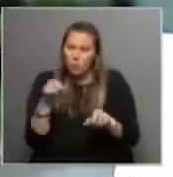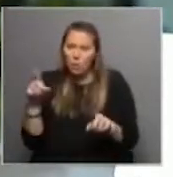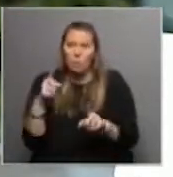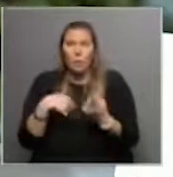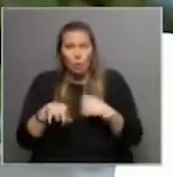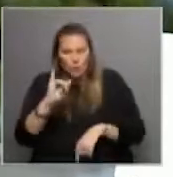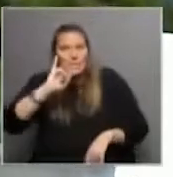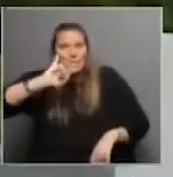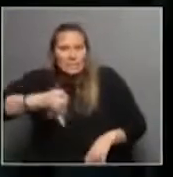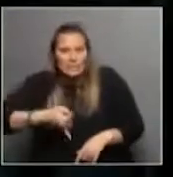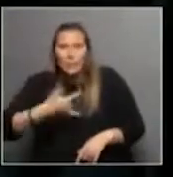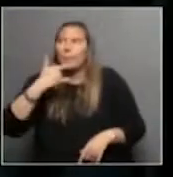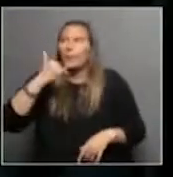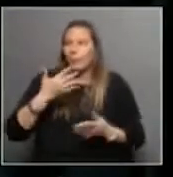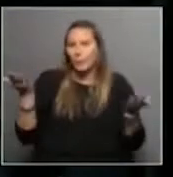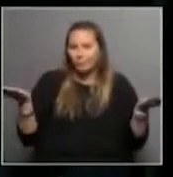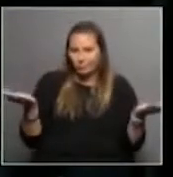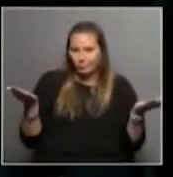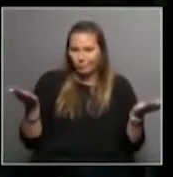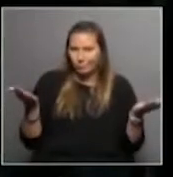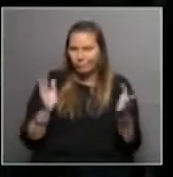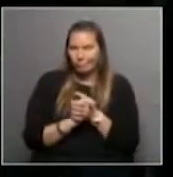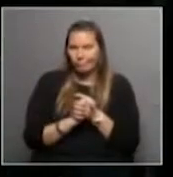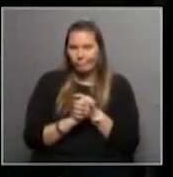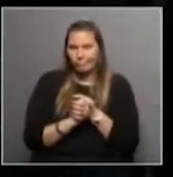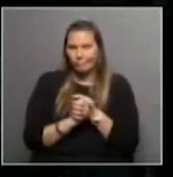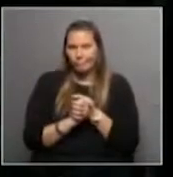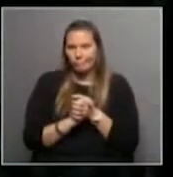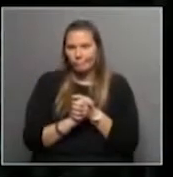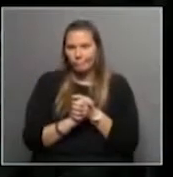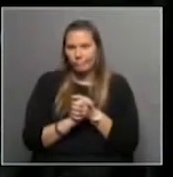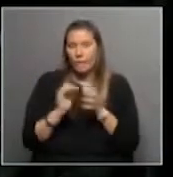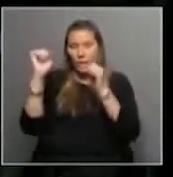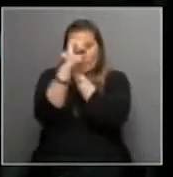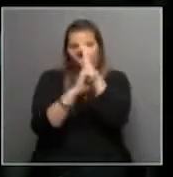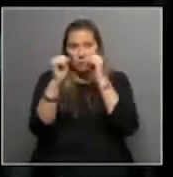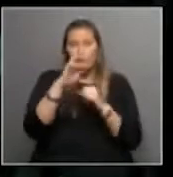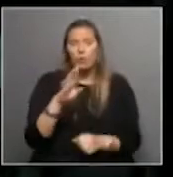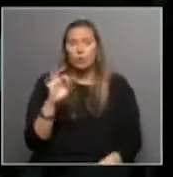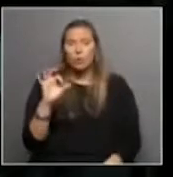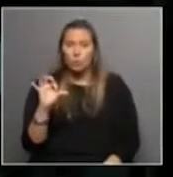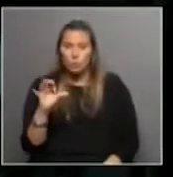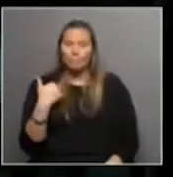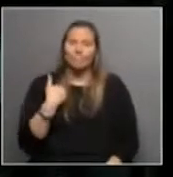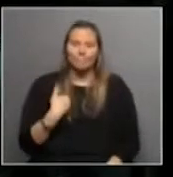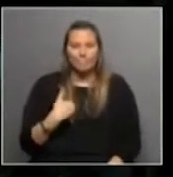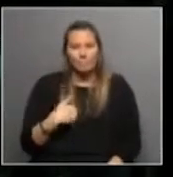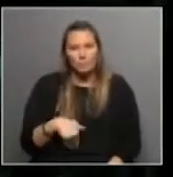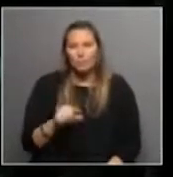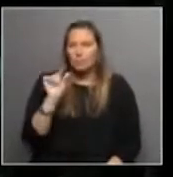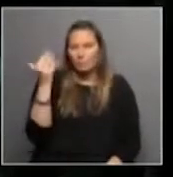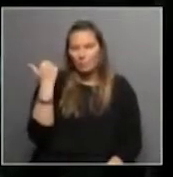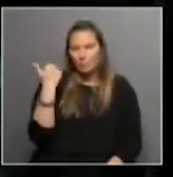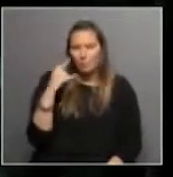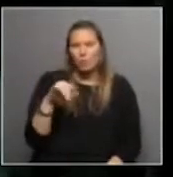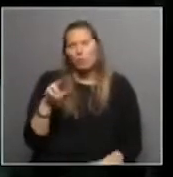otras que sí por ejemplo a el ingeniero Pablo Ross desgraciadamente hace